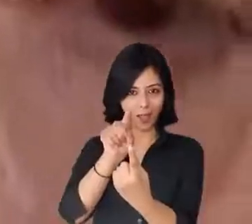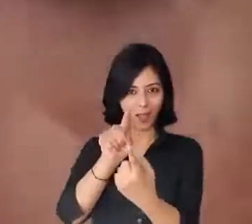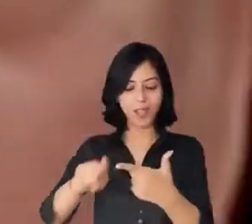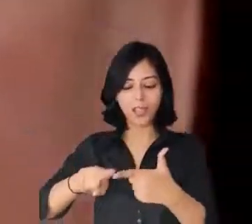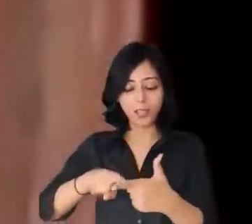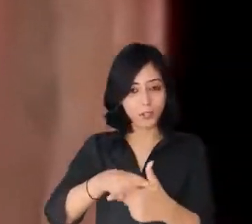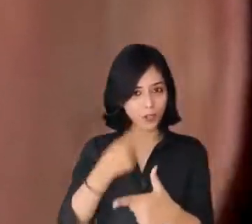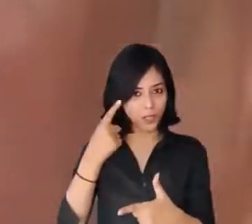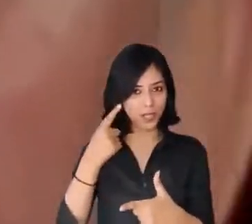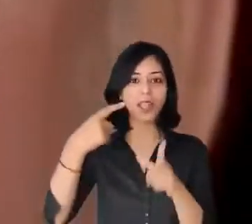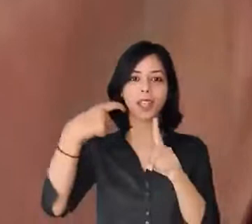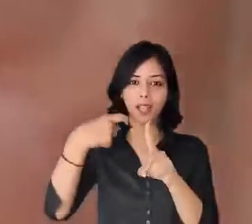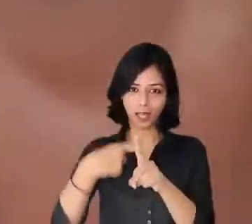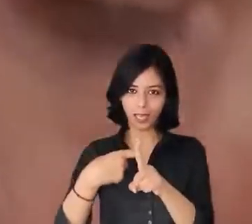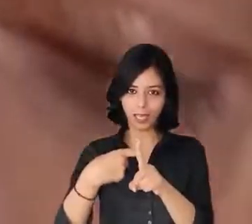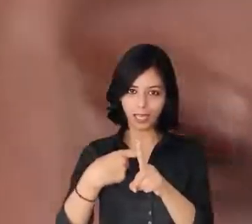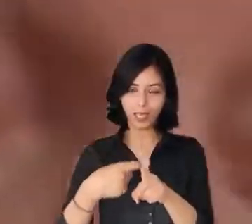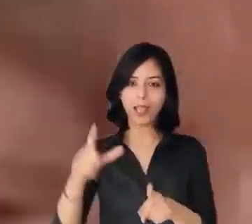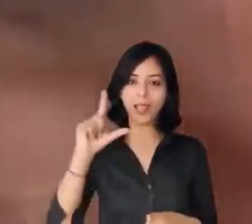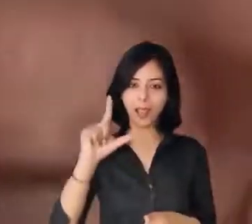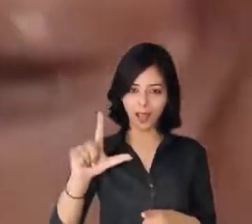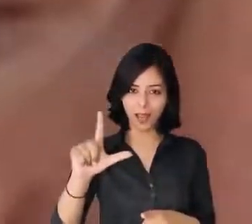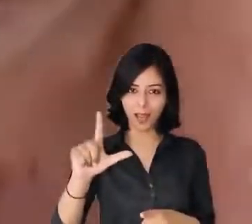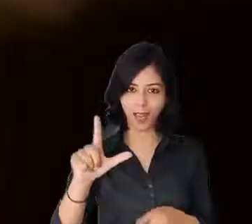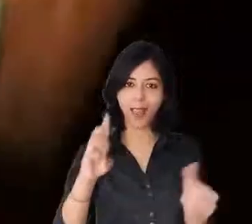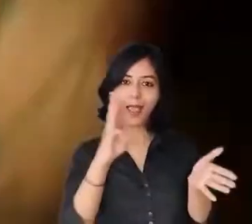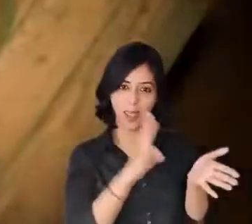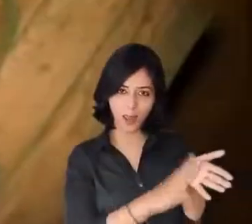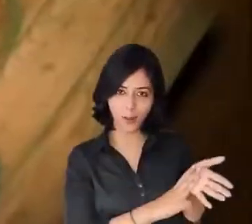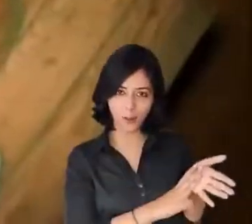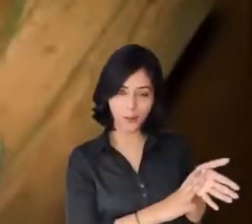Tomé una fotografía de Robin y la dejé justo frente a él.